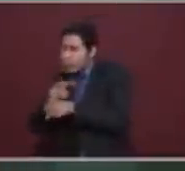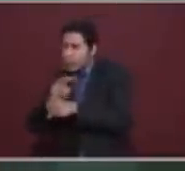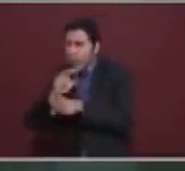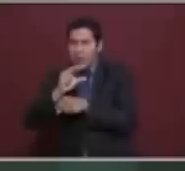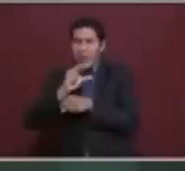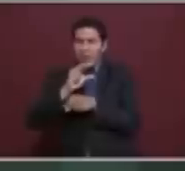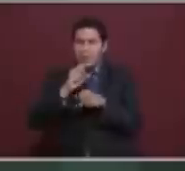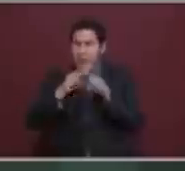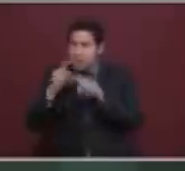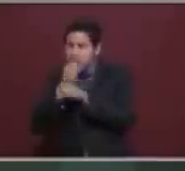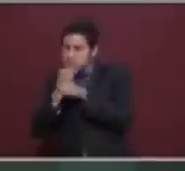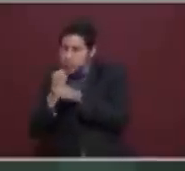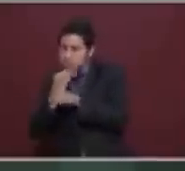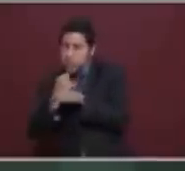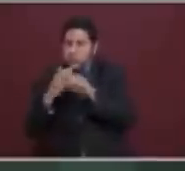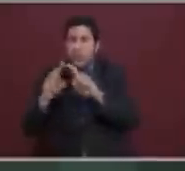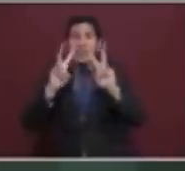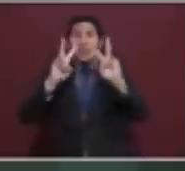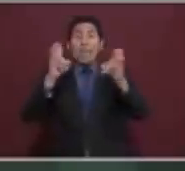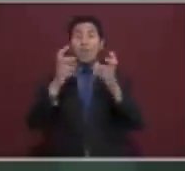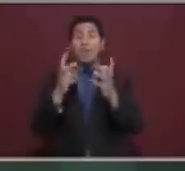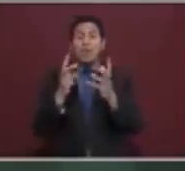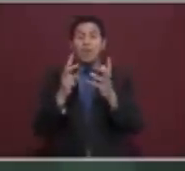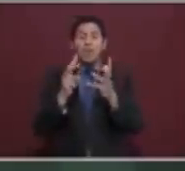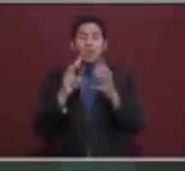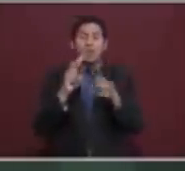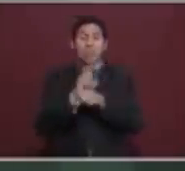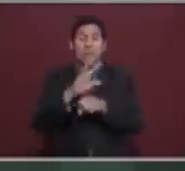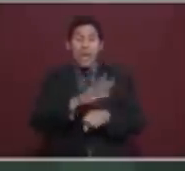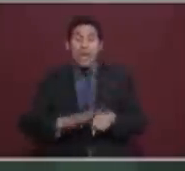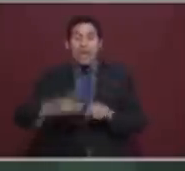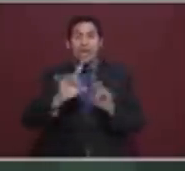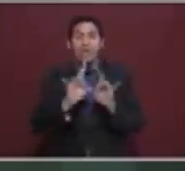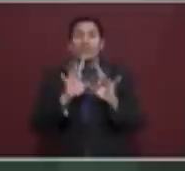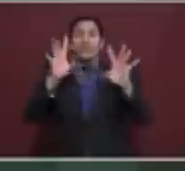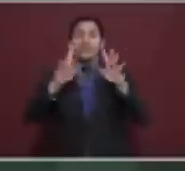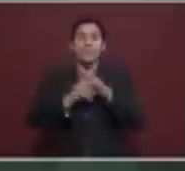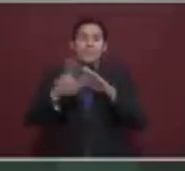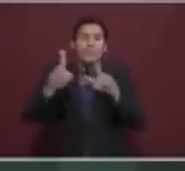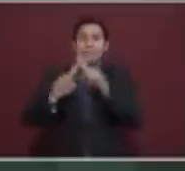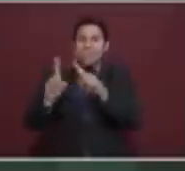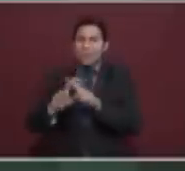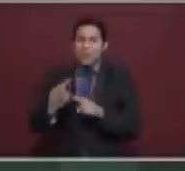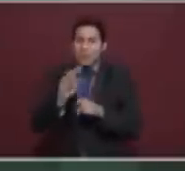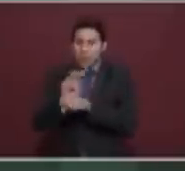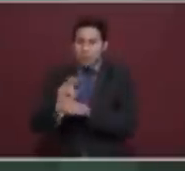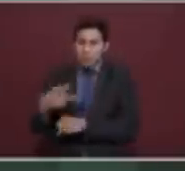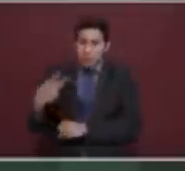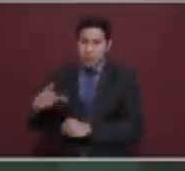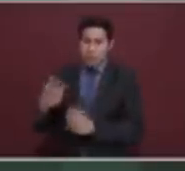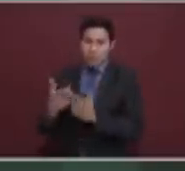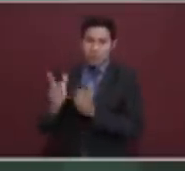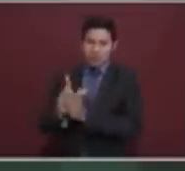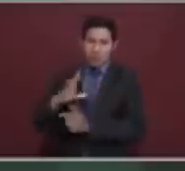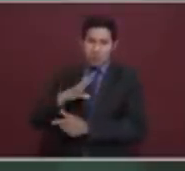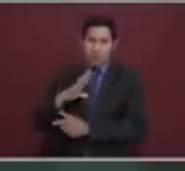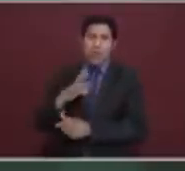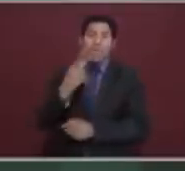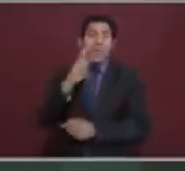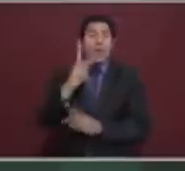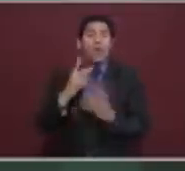atender problemas de inseguridad y de violencia pero ya no existe